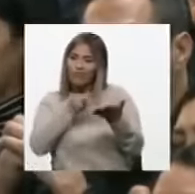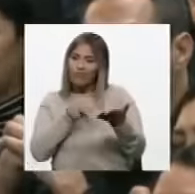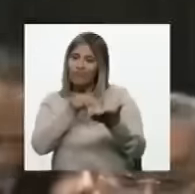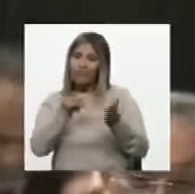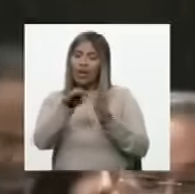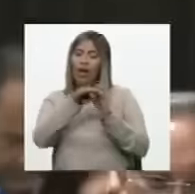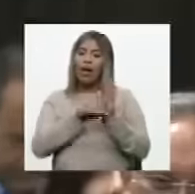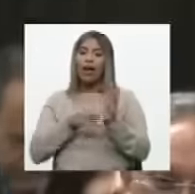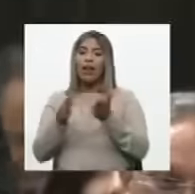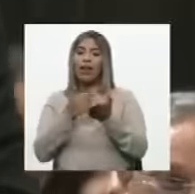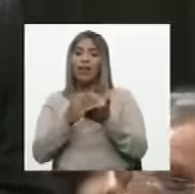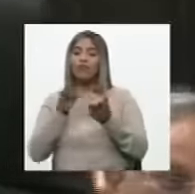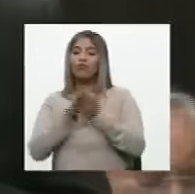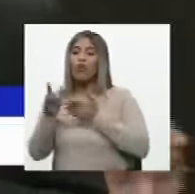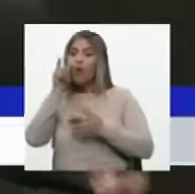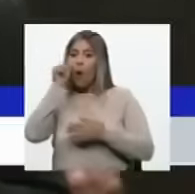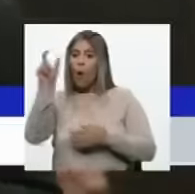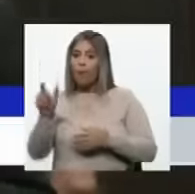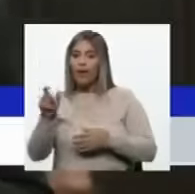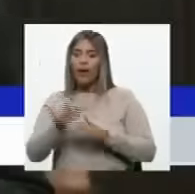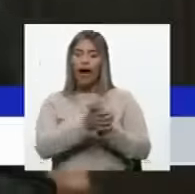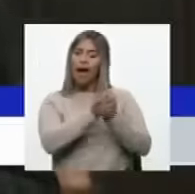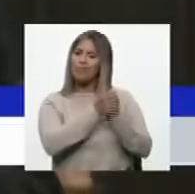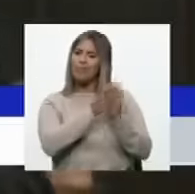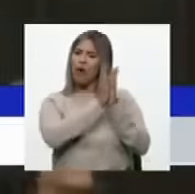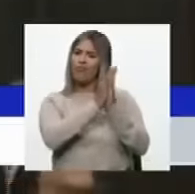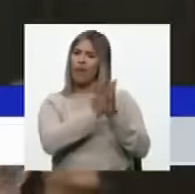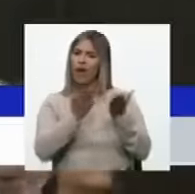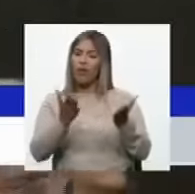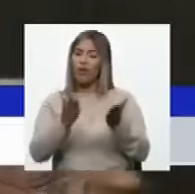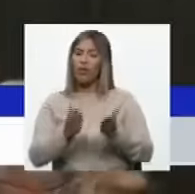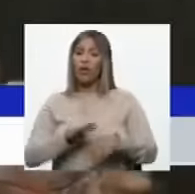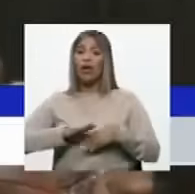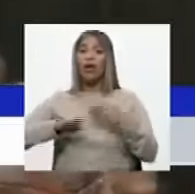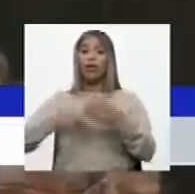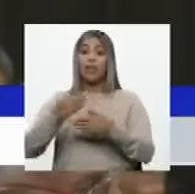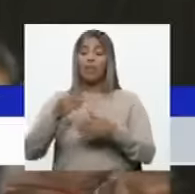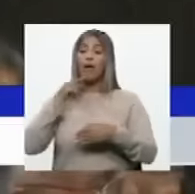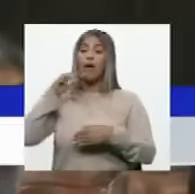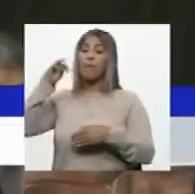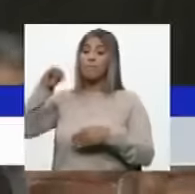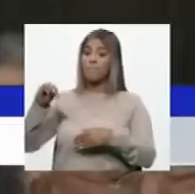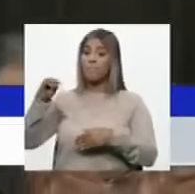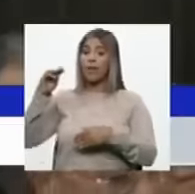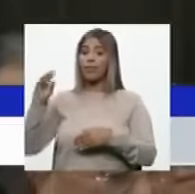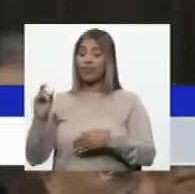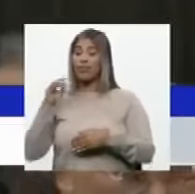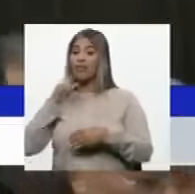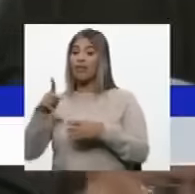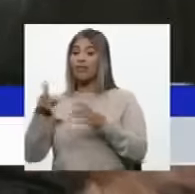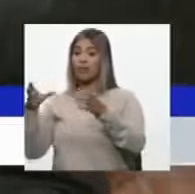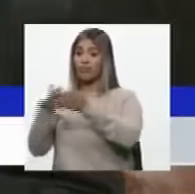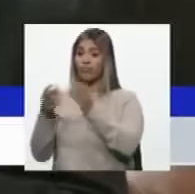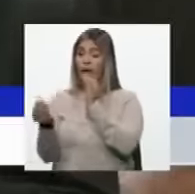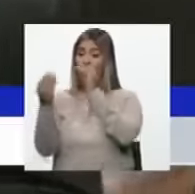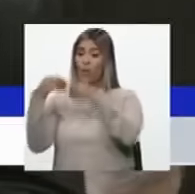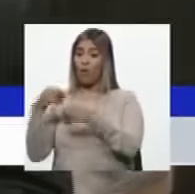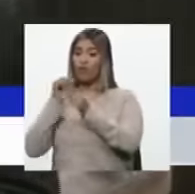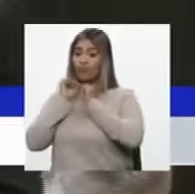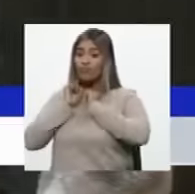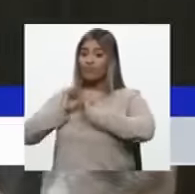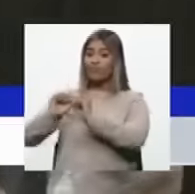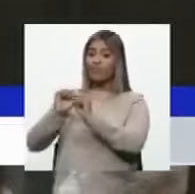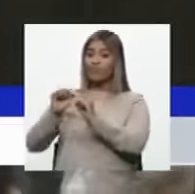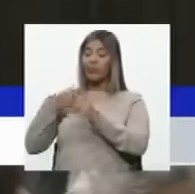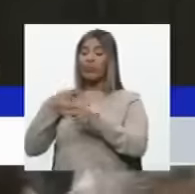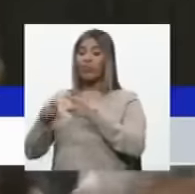Manuel Caballero sobre Rómulo Betancourt, mi estimado amigo. Y como Medina había en el pacto antifascista, que